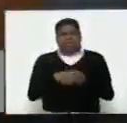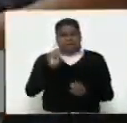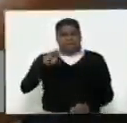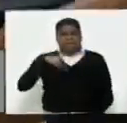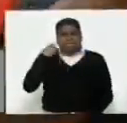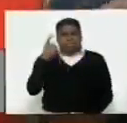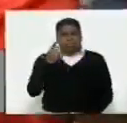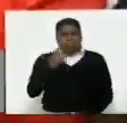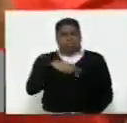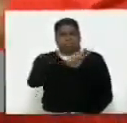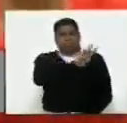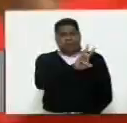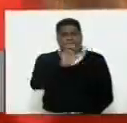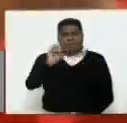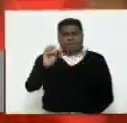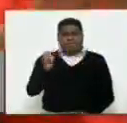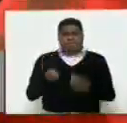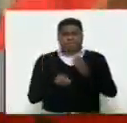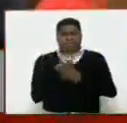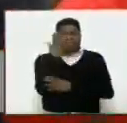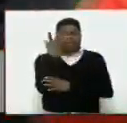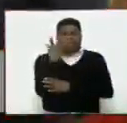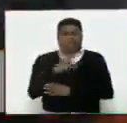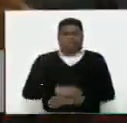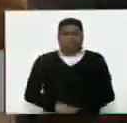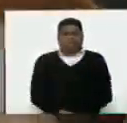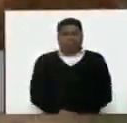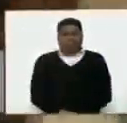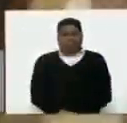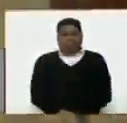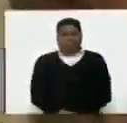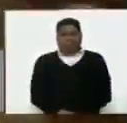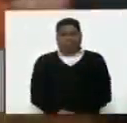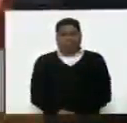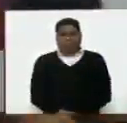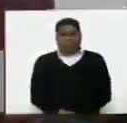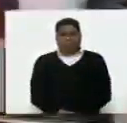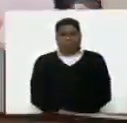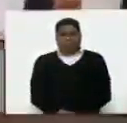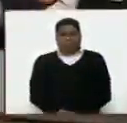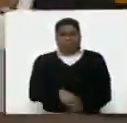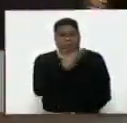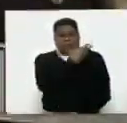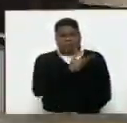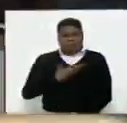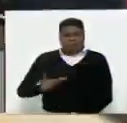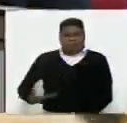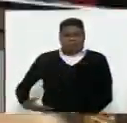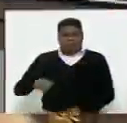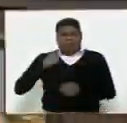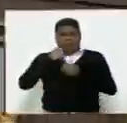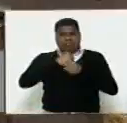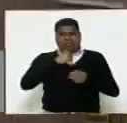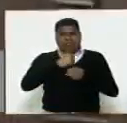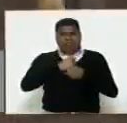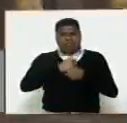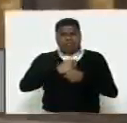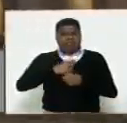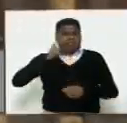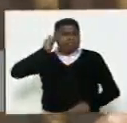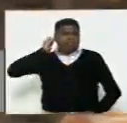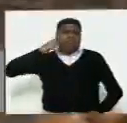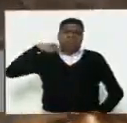próximo 20 de mayo el presidente obrero y